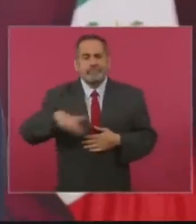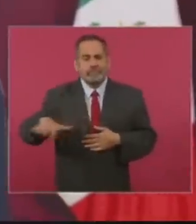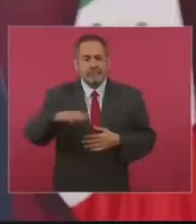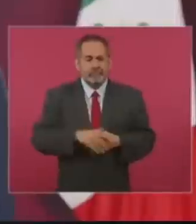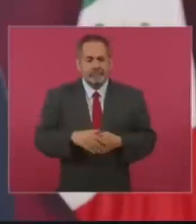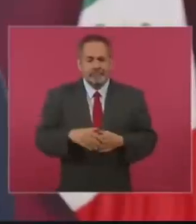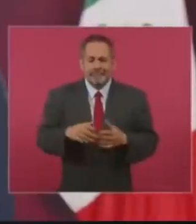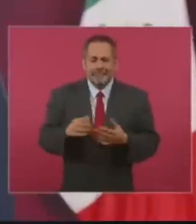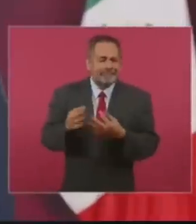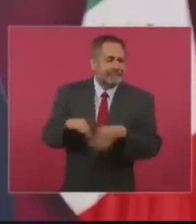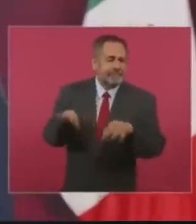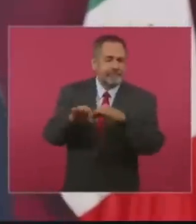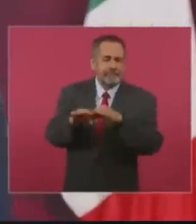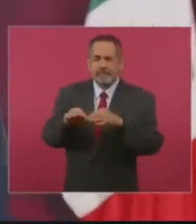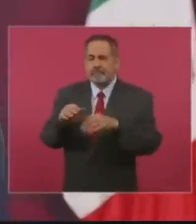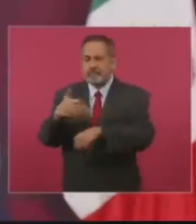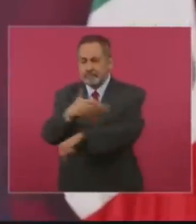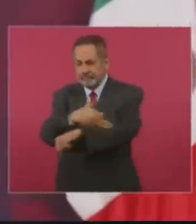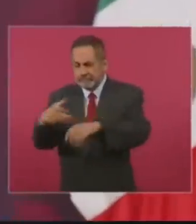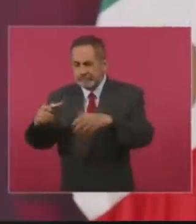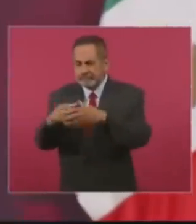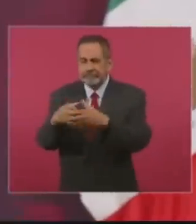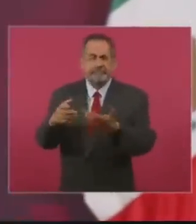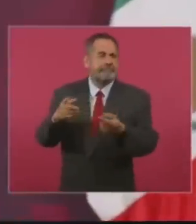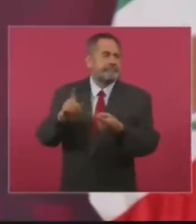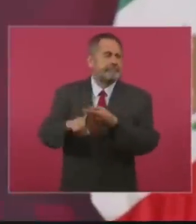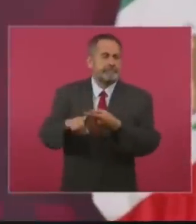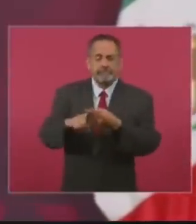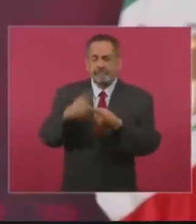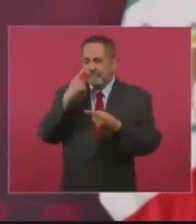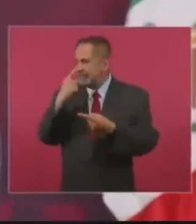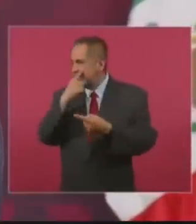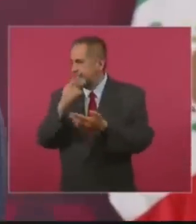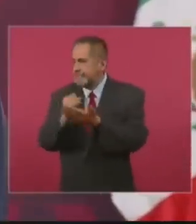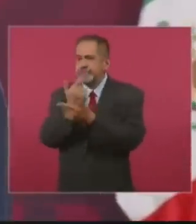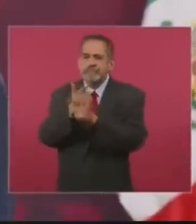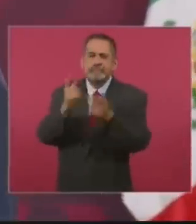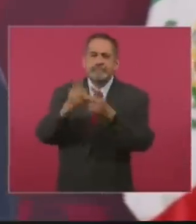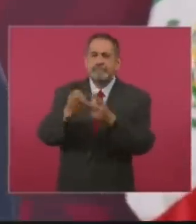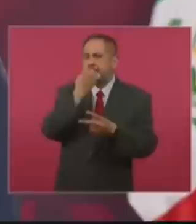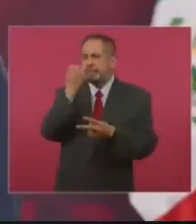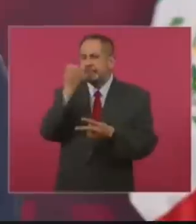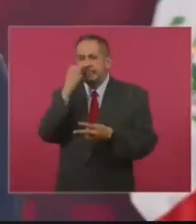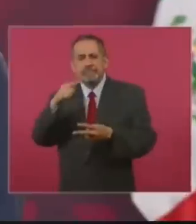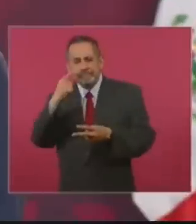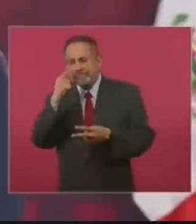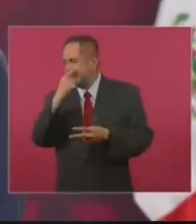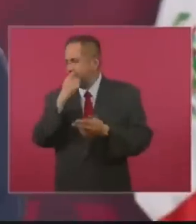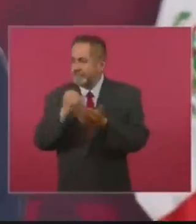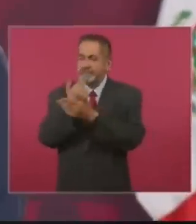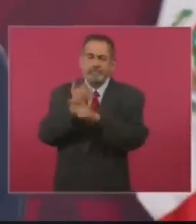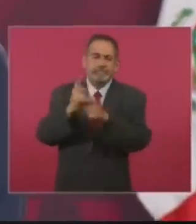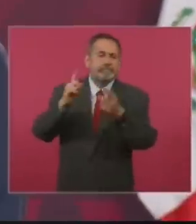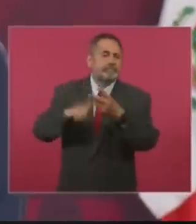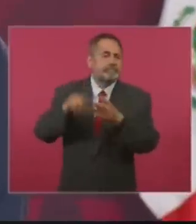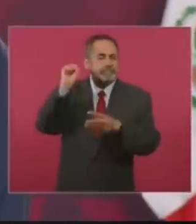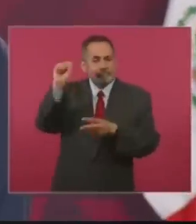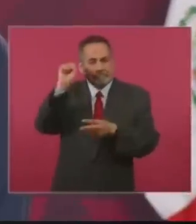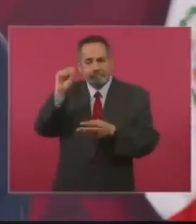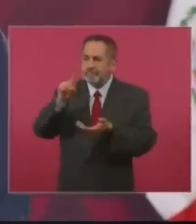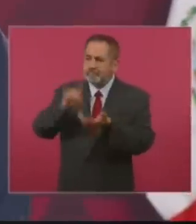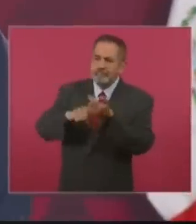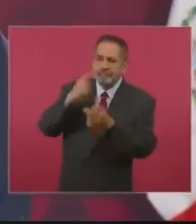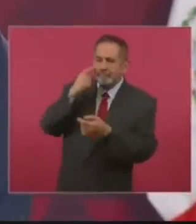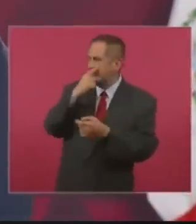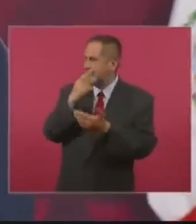democracia en la familia democracia en la escuela democracia en los sindicatos